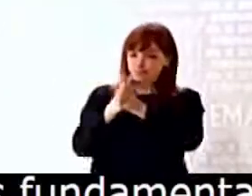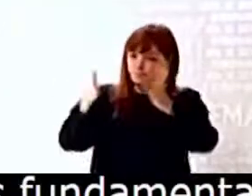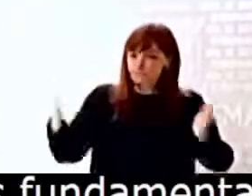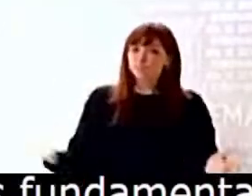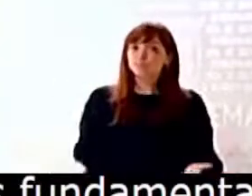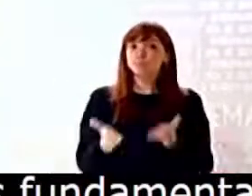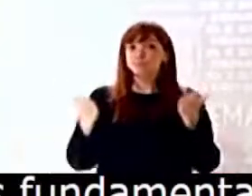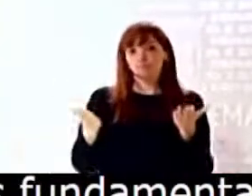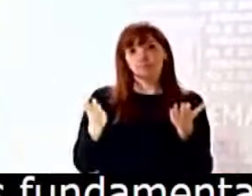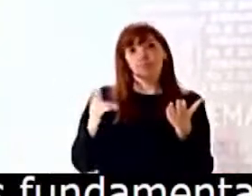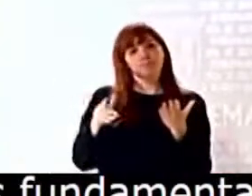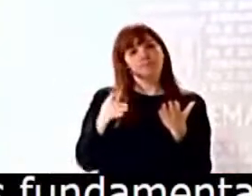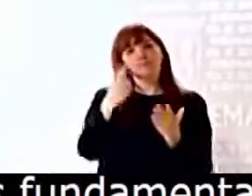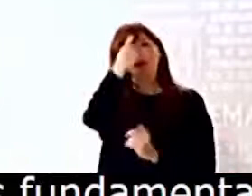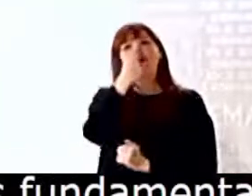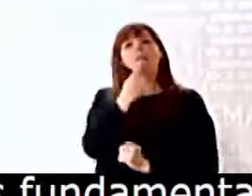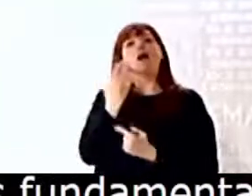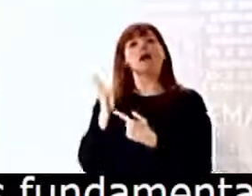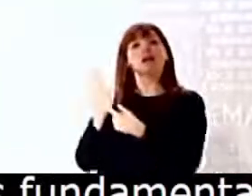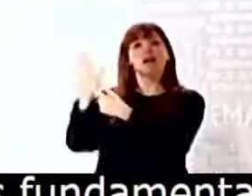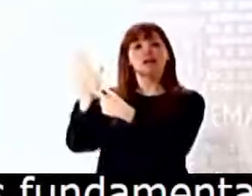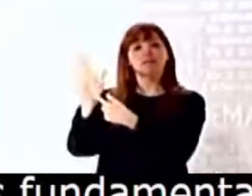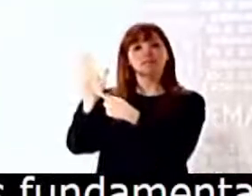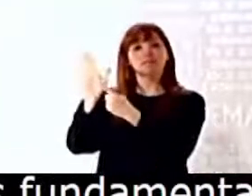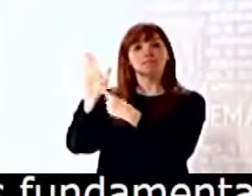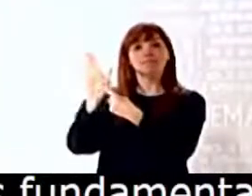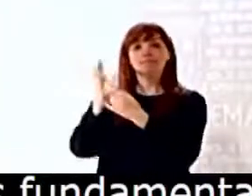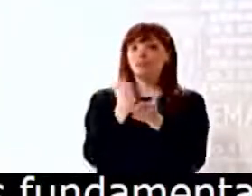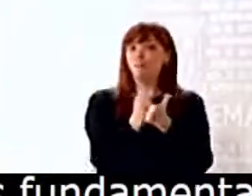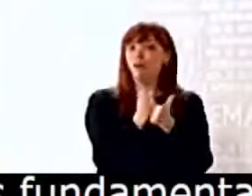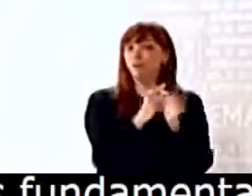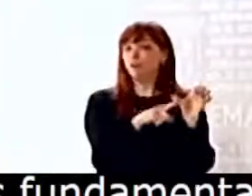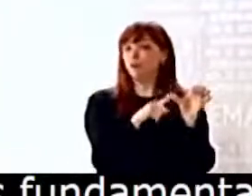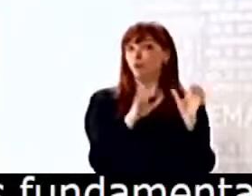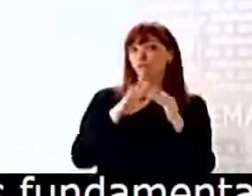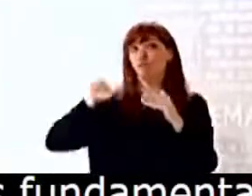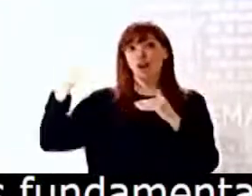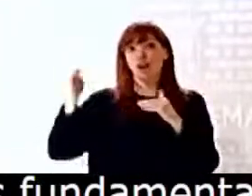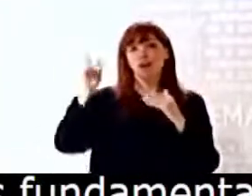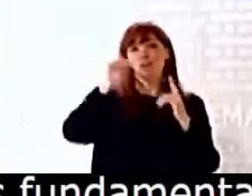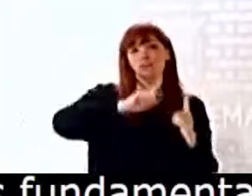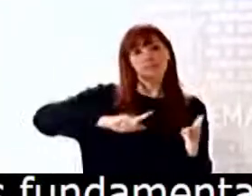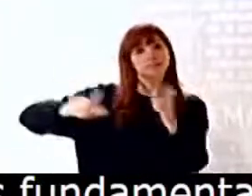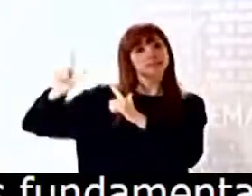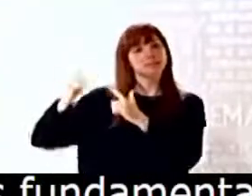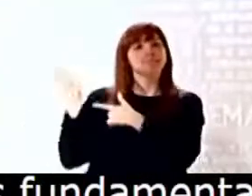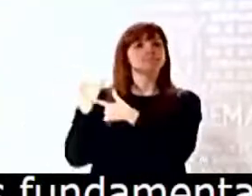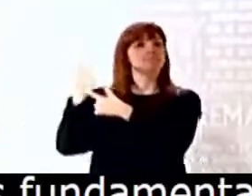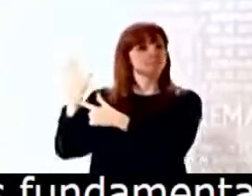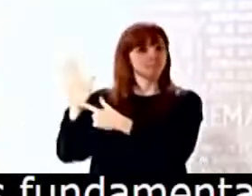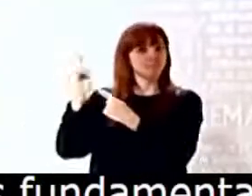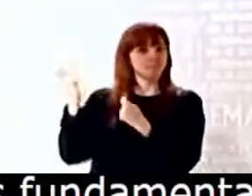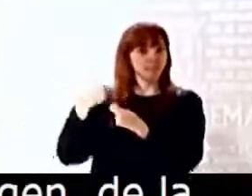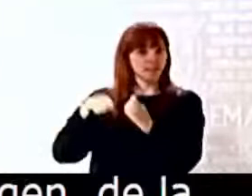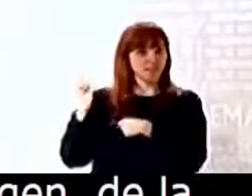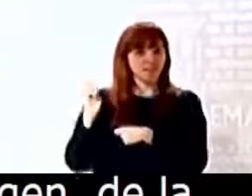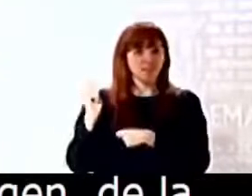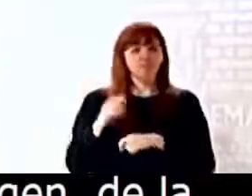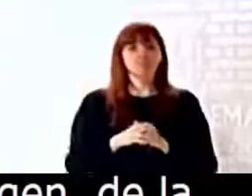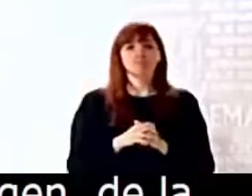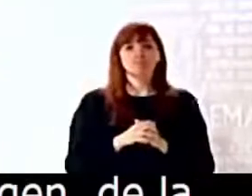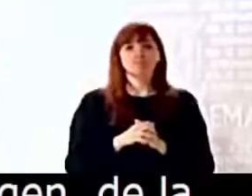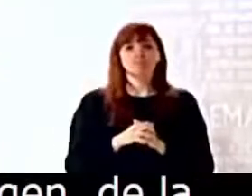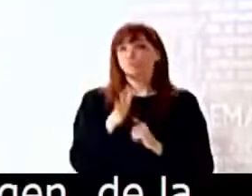potencialización de la imagen, de la marca de Extremadura fuera de nuestras fronteras. Y ese era uno de